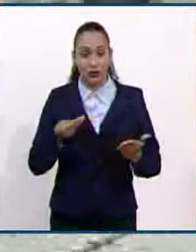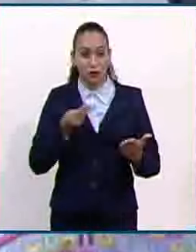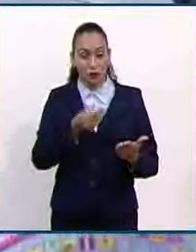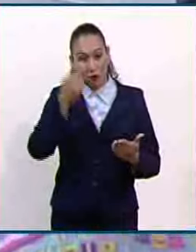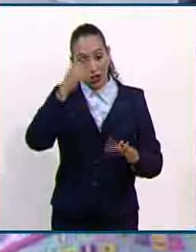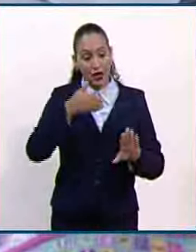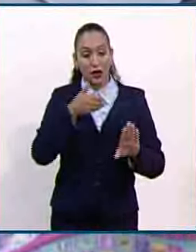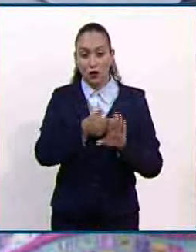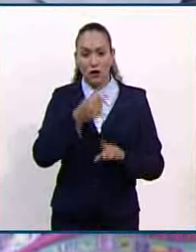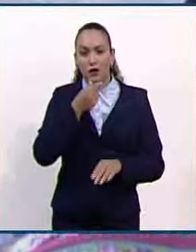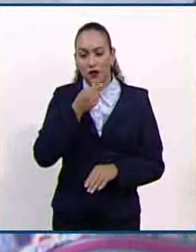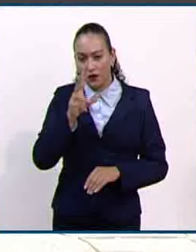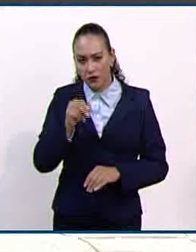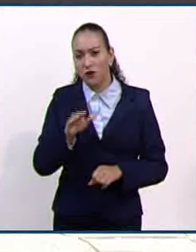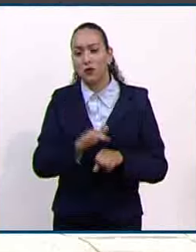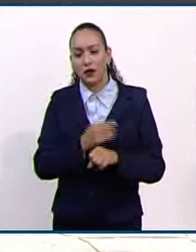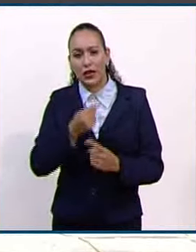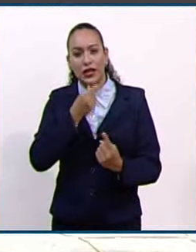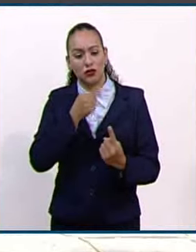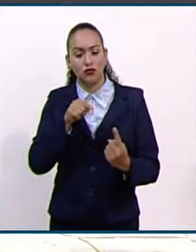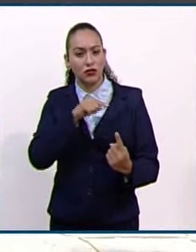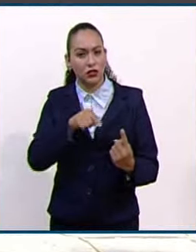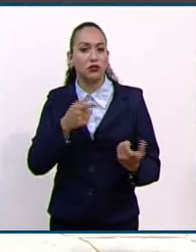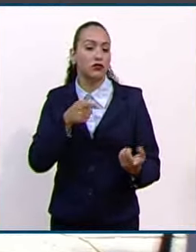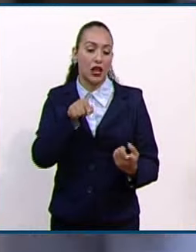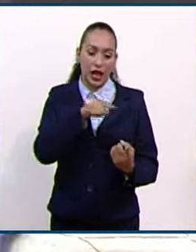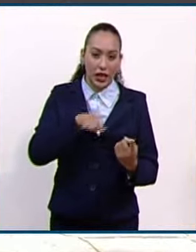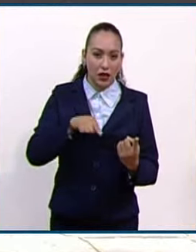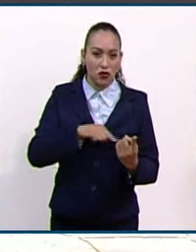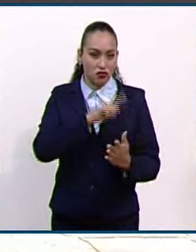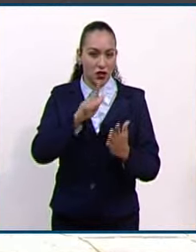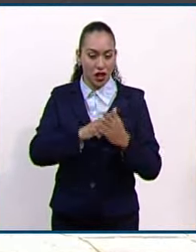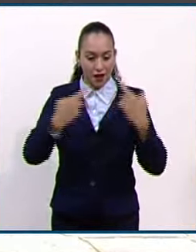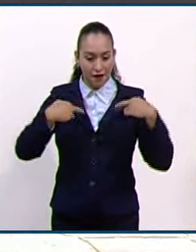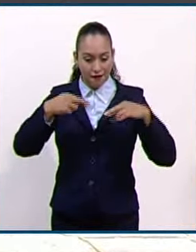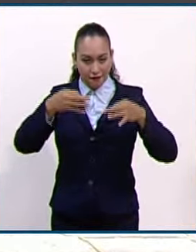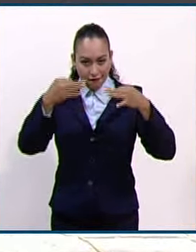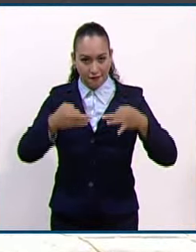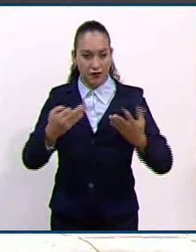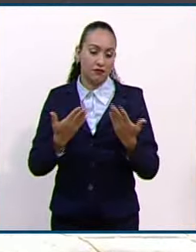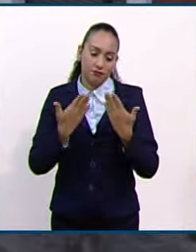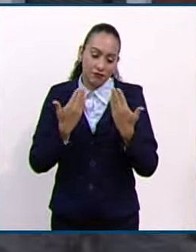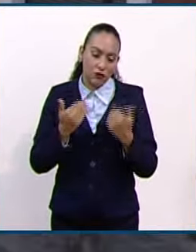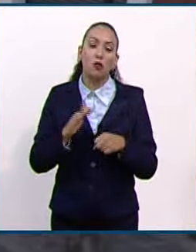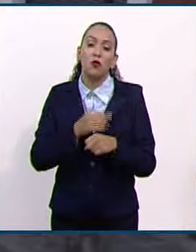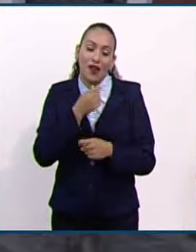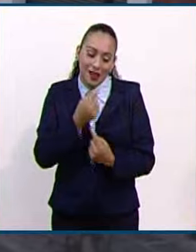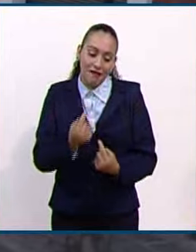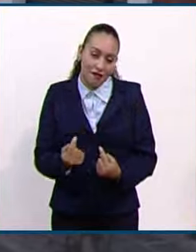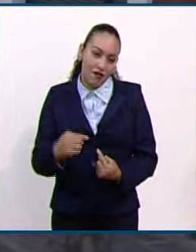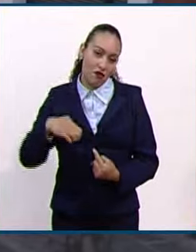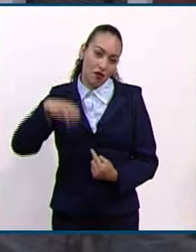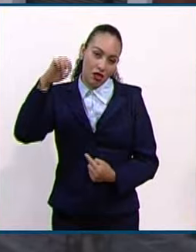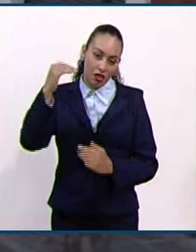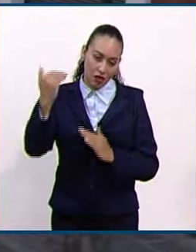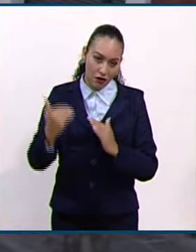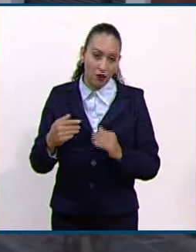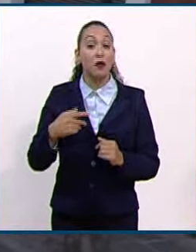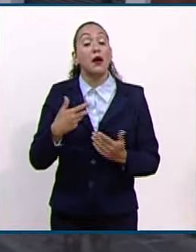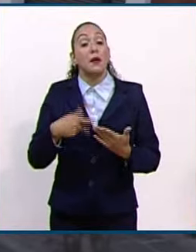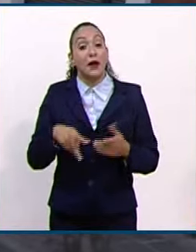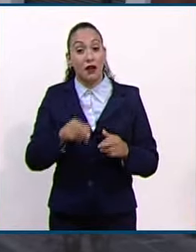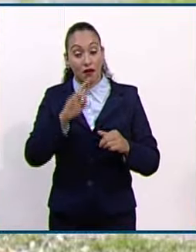de ellos, debido a que los infantes no cuentan con capacidad legal para hacer valer sus derechos de manera directa. De ahí que si sus progenitores